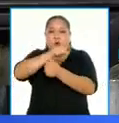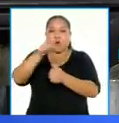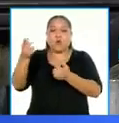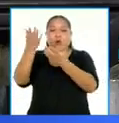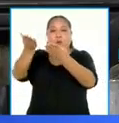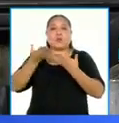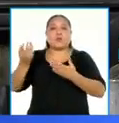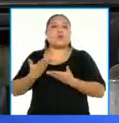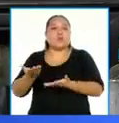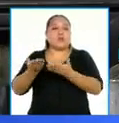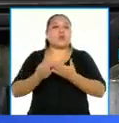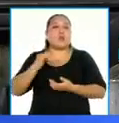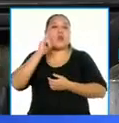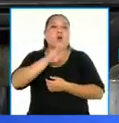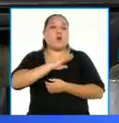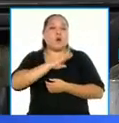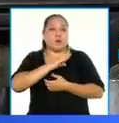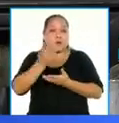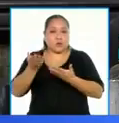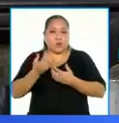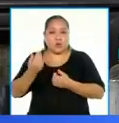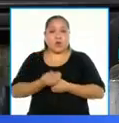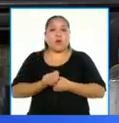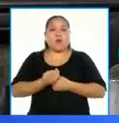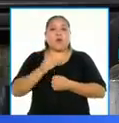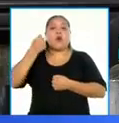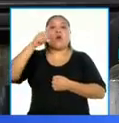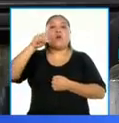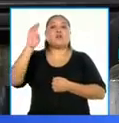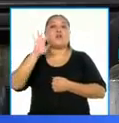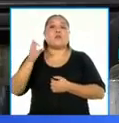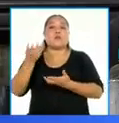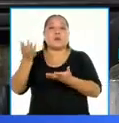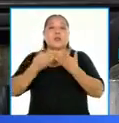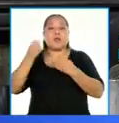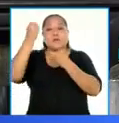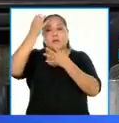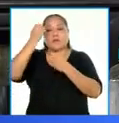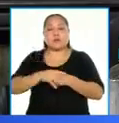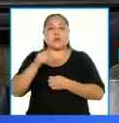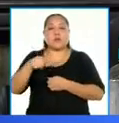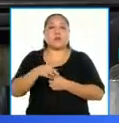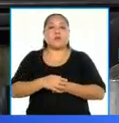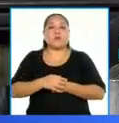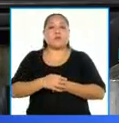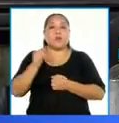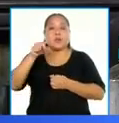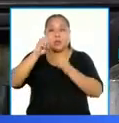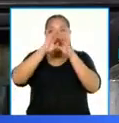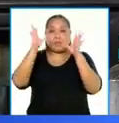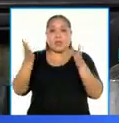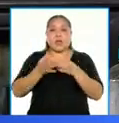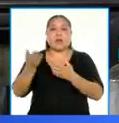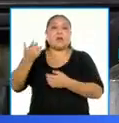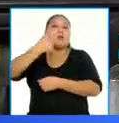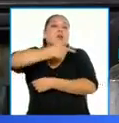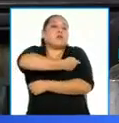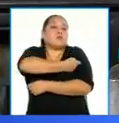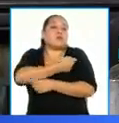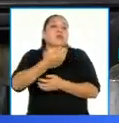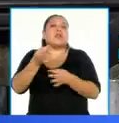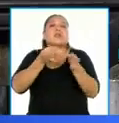ellos nos formularon el día jueves 11 de febrero para informar acerca en ese día de la